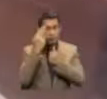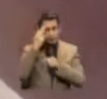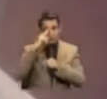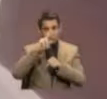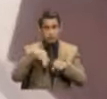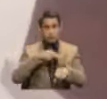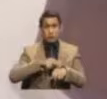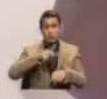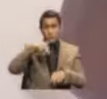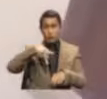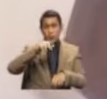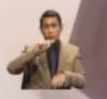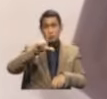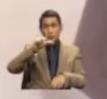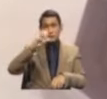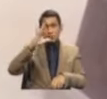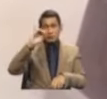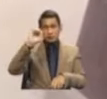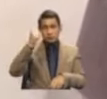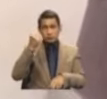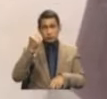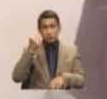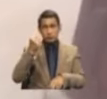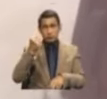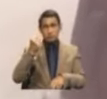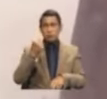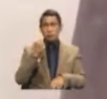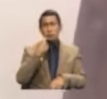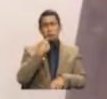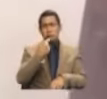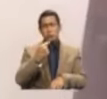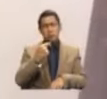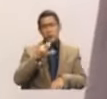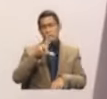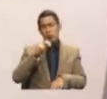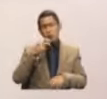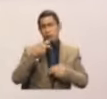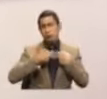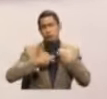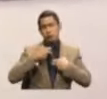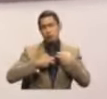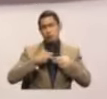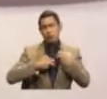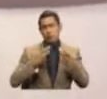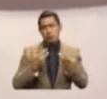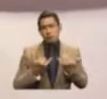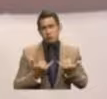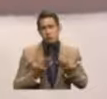Palacios dijo que el llamado de atención no constituye una sanción.